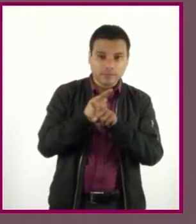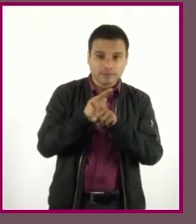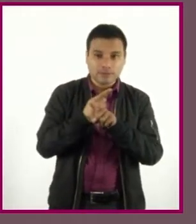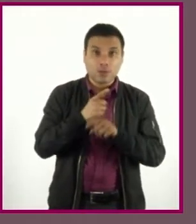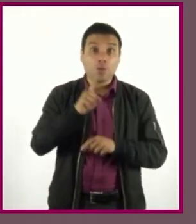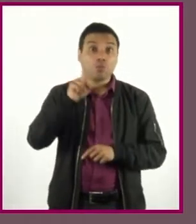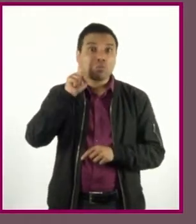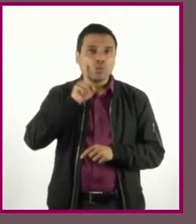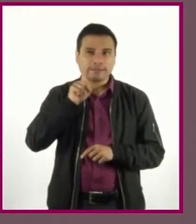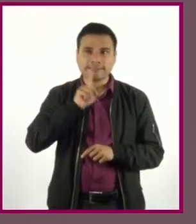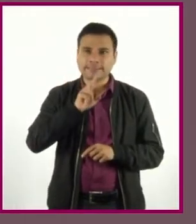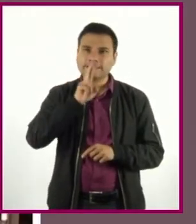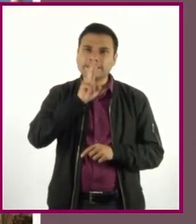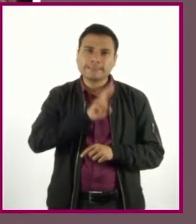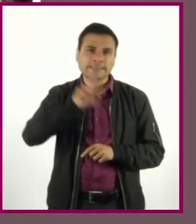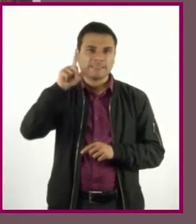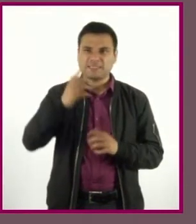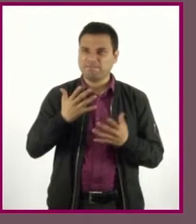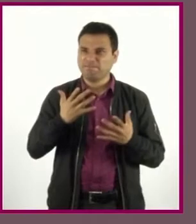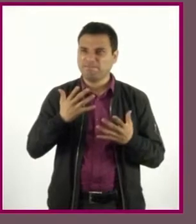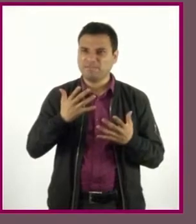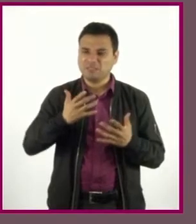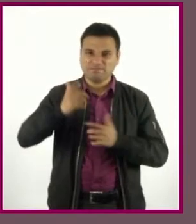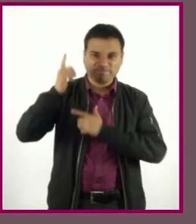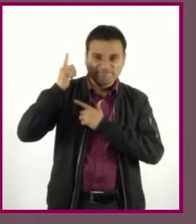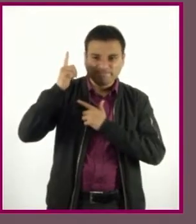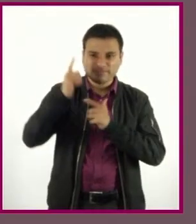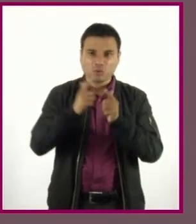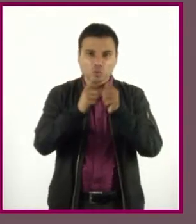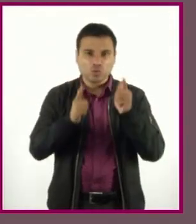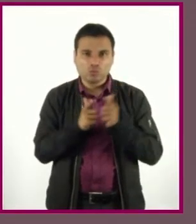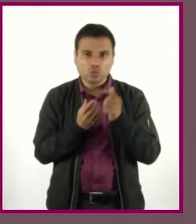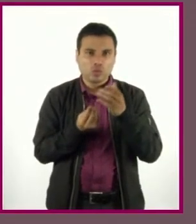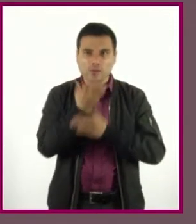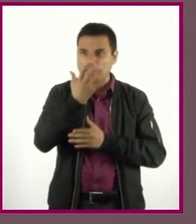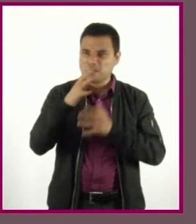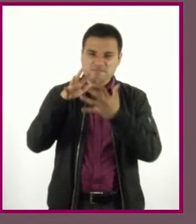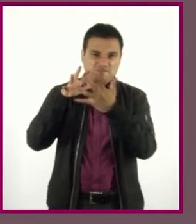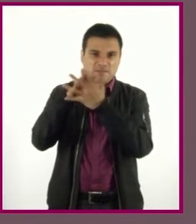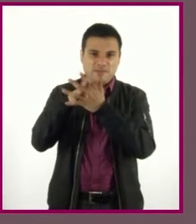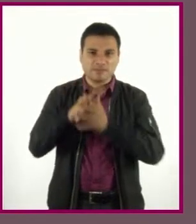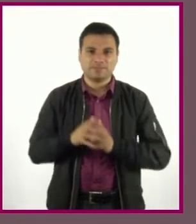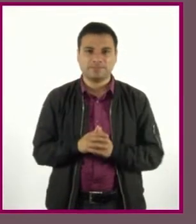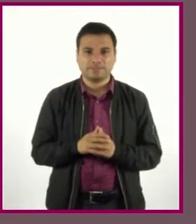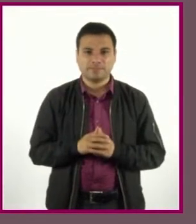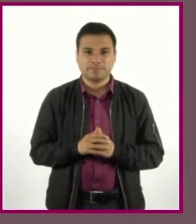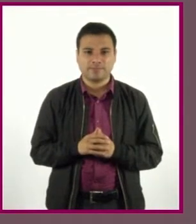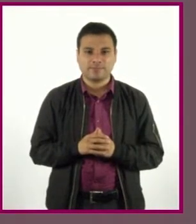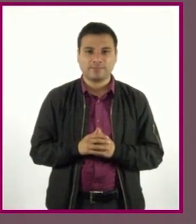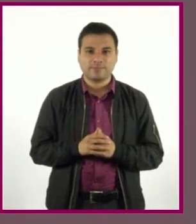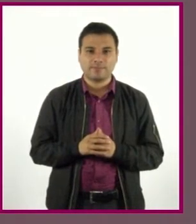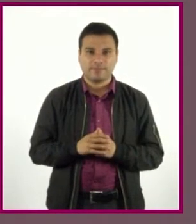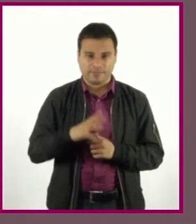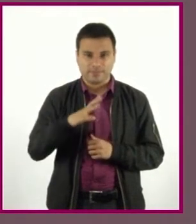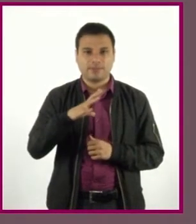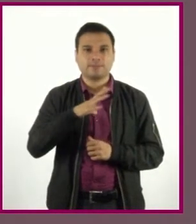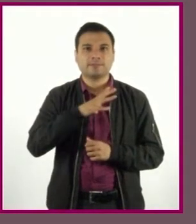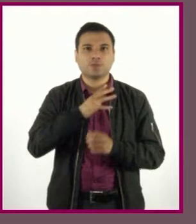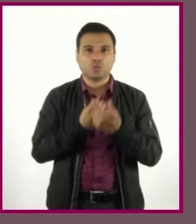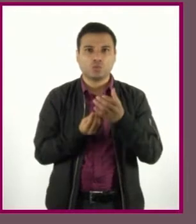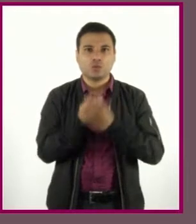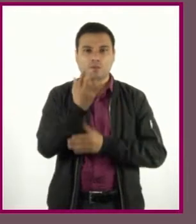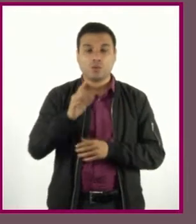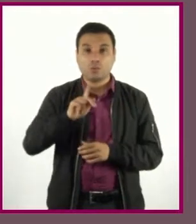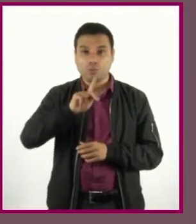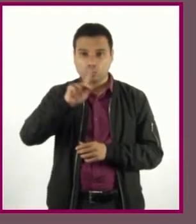para defenderse. En el noreste de Siria, un grupo de mujeres kurdas crearon la aldea autónoma de Hinwar,